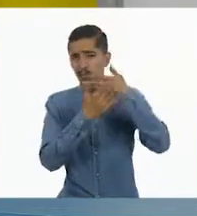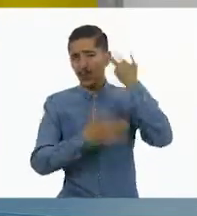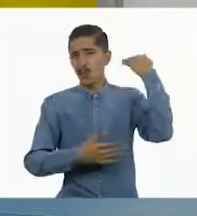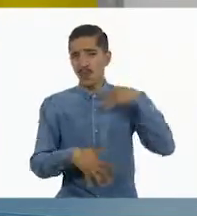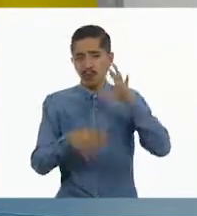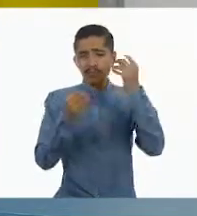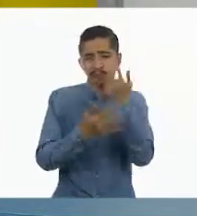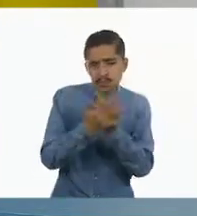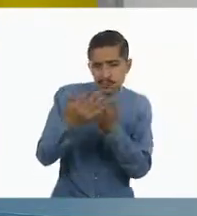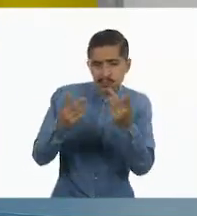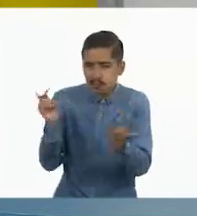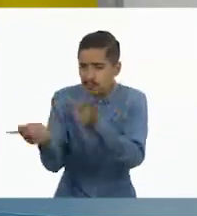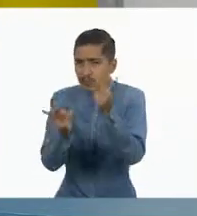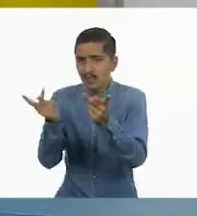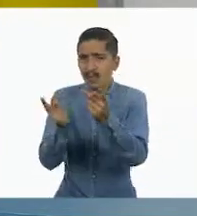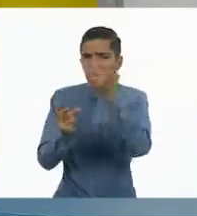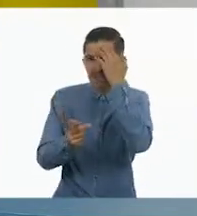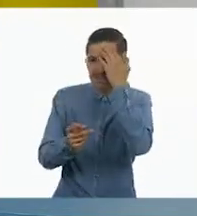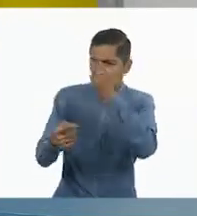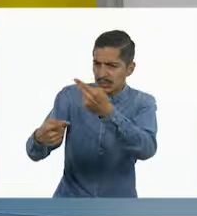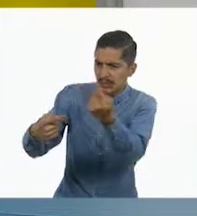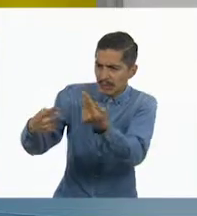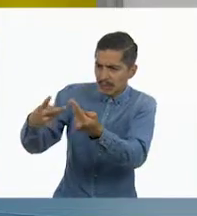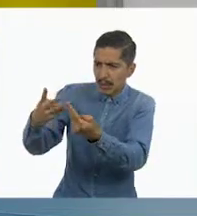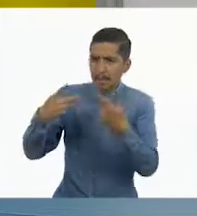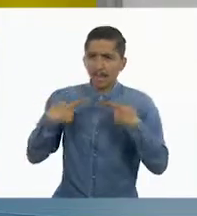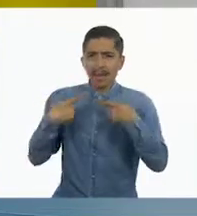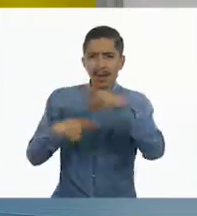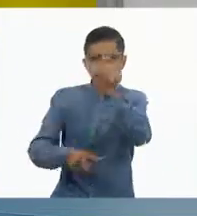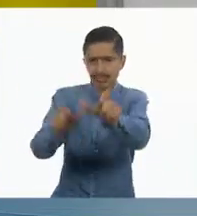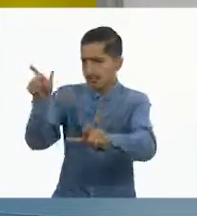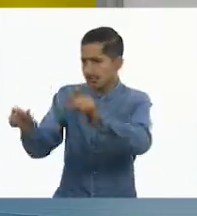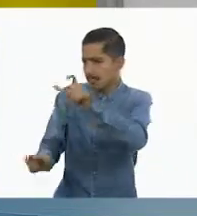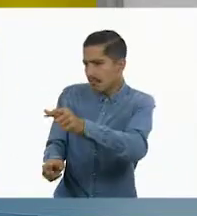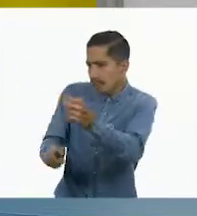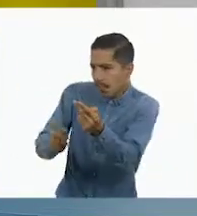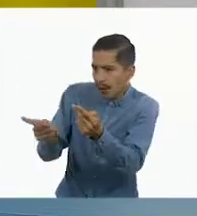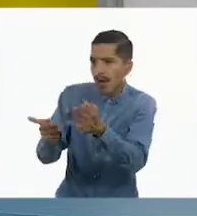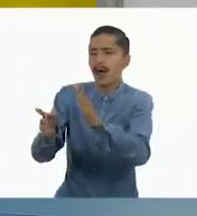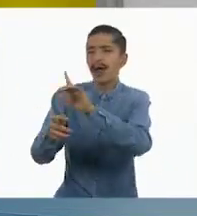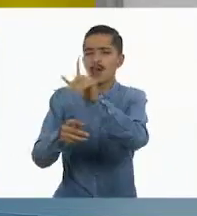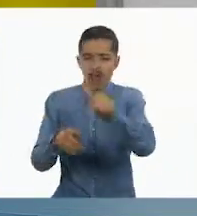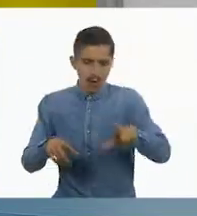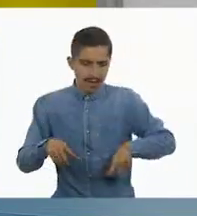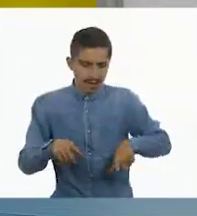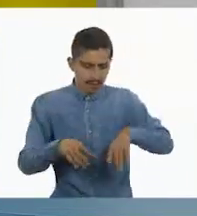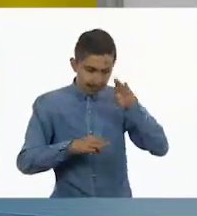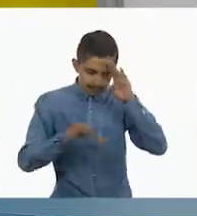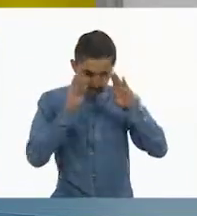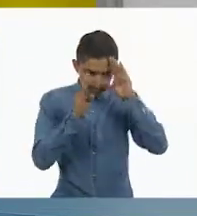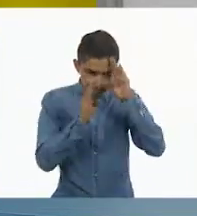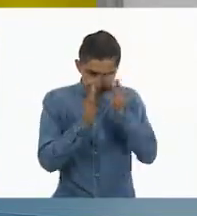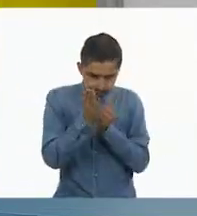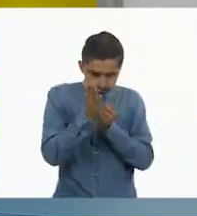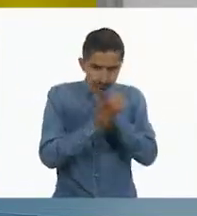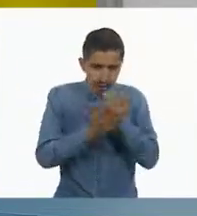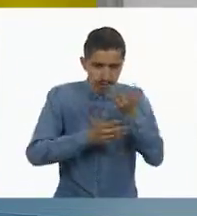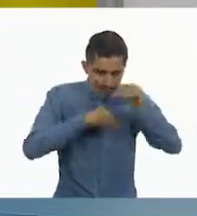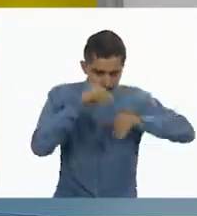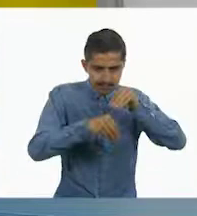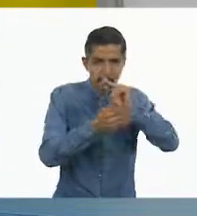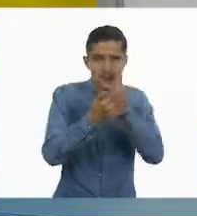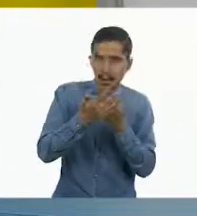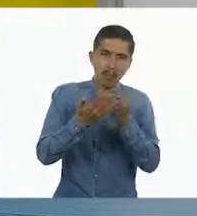para conocer las necesidades y características de la población y así tomar decisiones del gobierno. Por ejemplo,